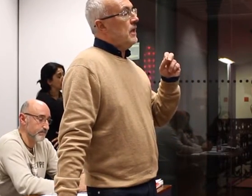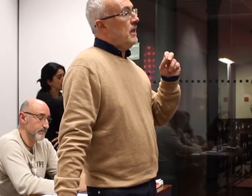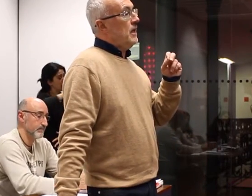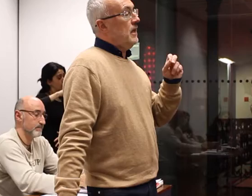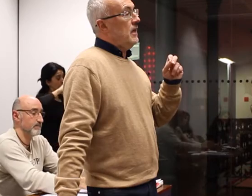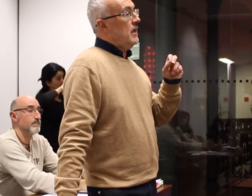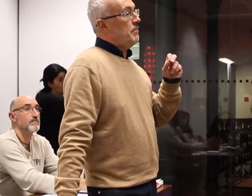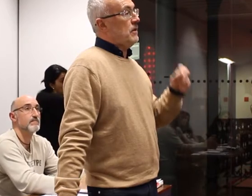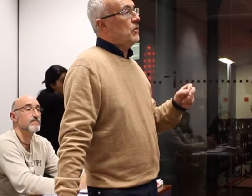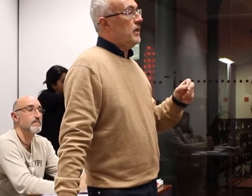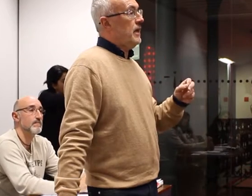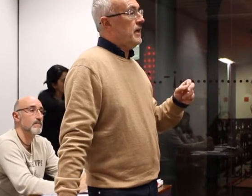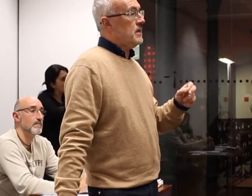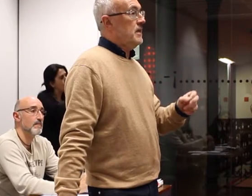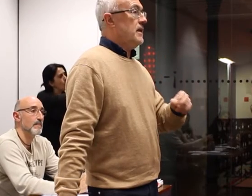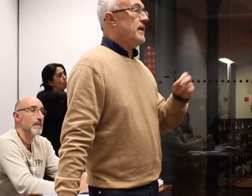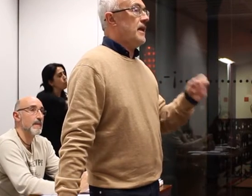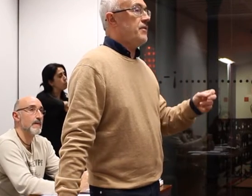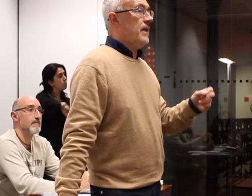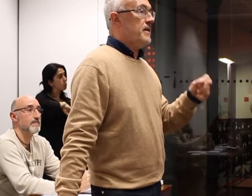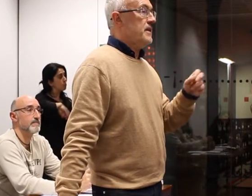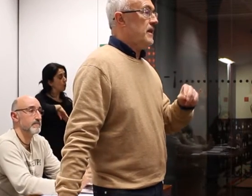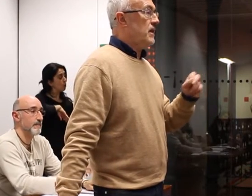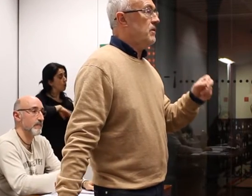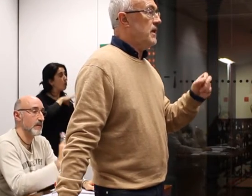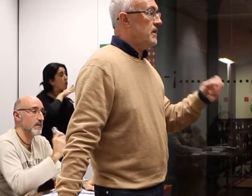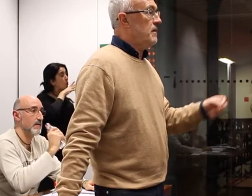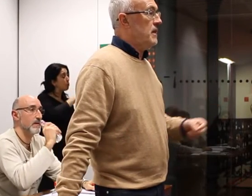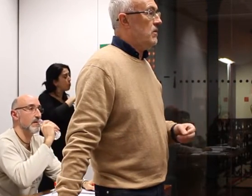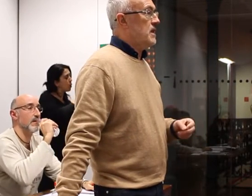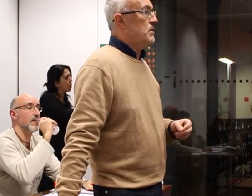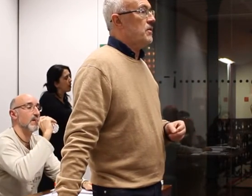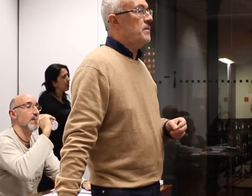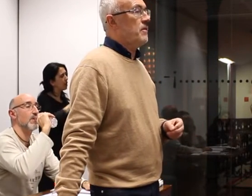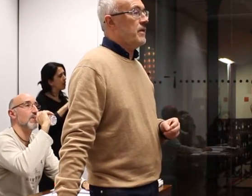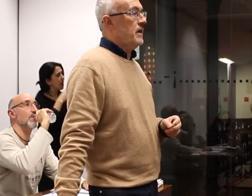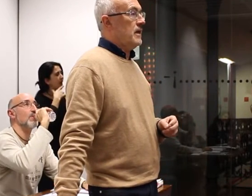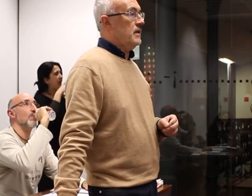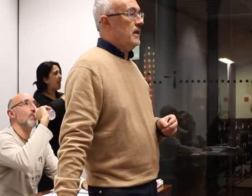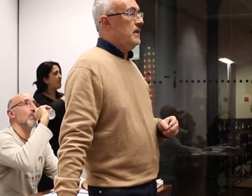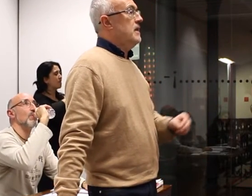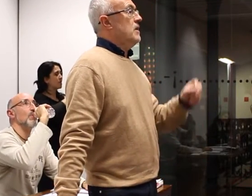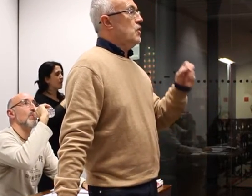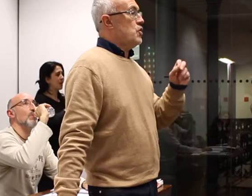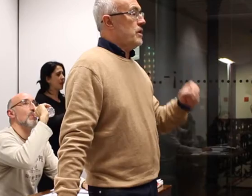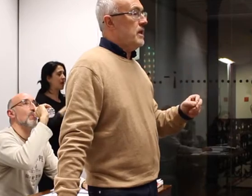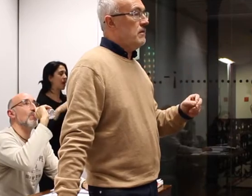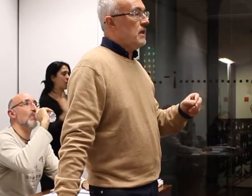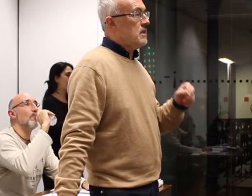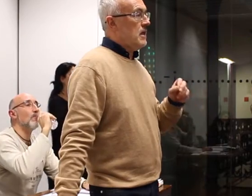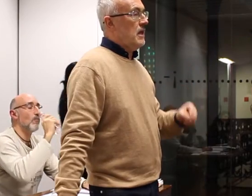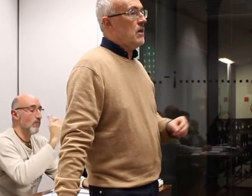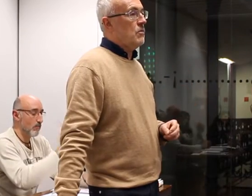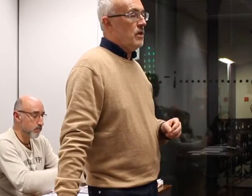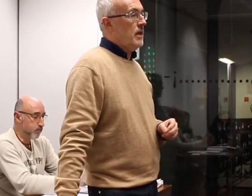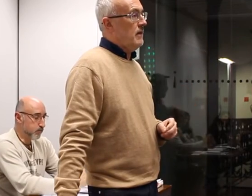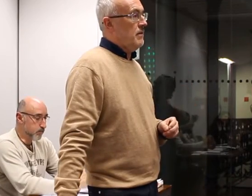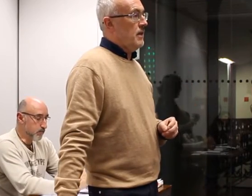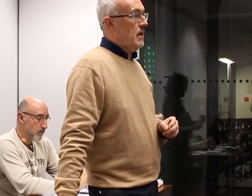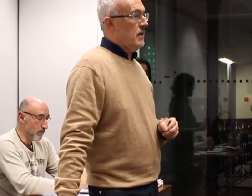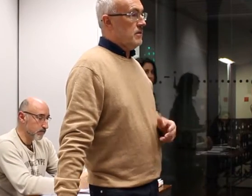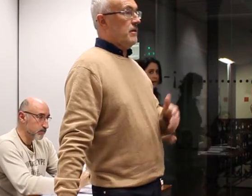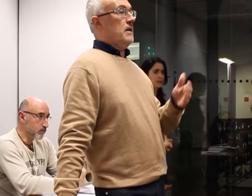por patologías relacionadas directa o indirectamente con la situación de pobreza energética. 800 en la